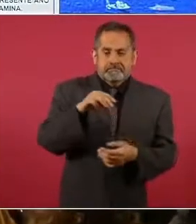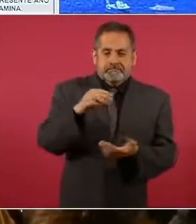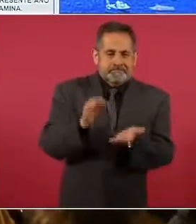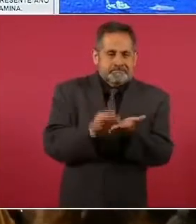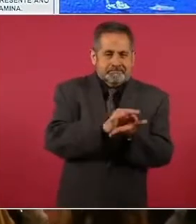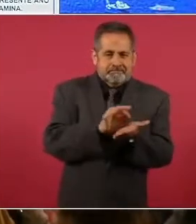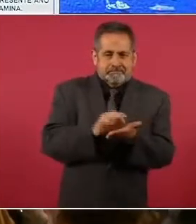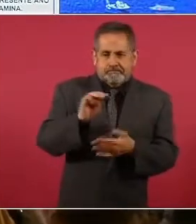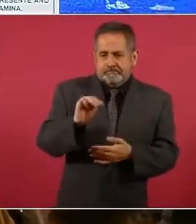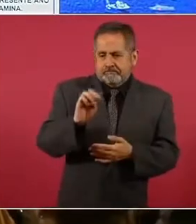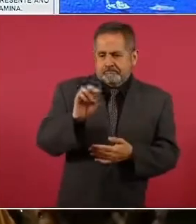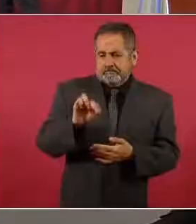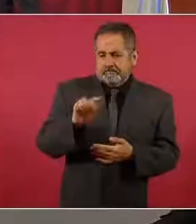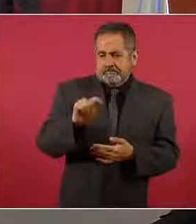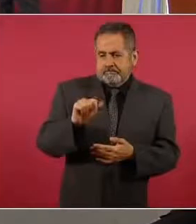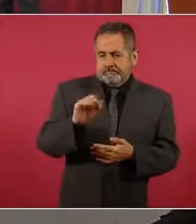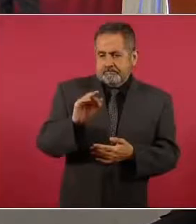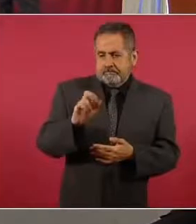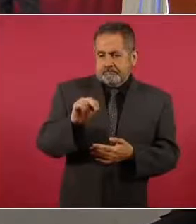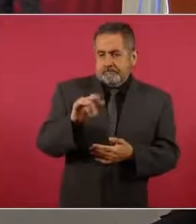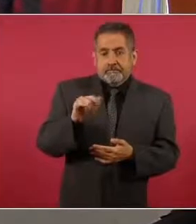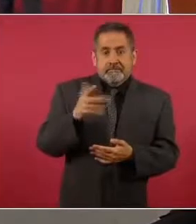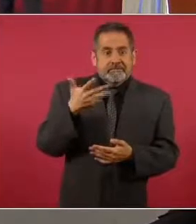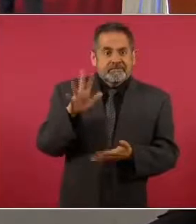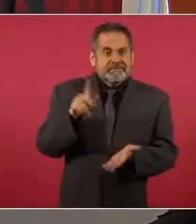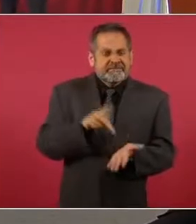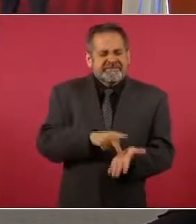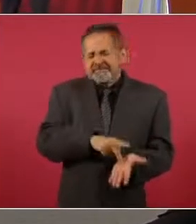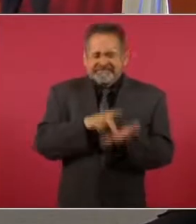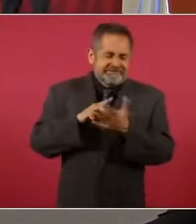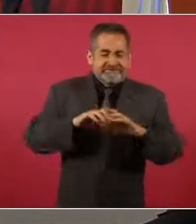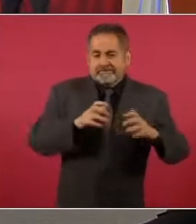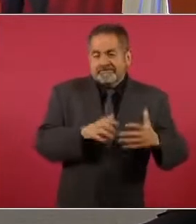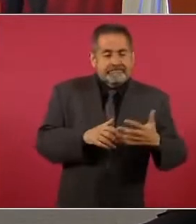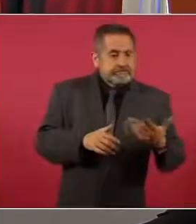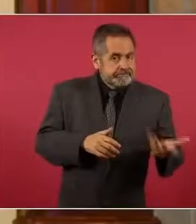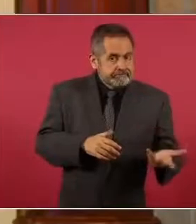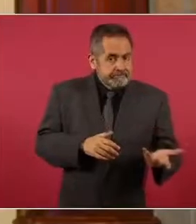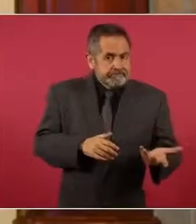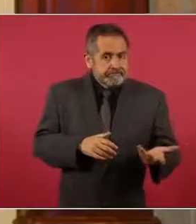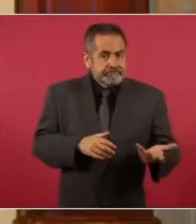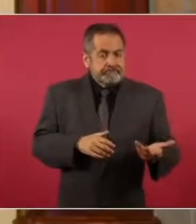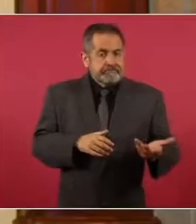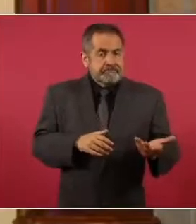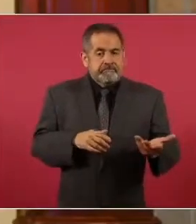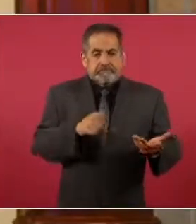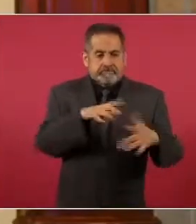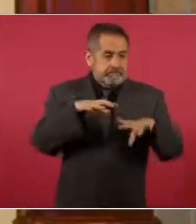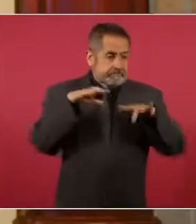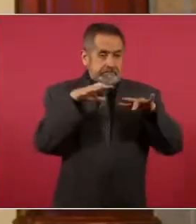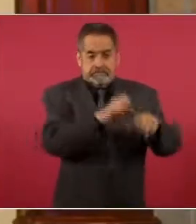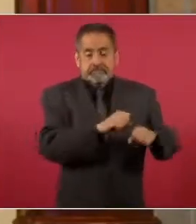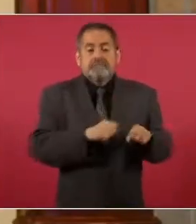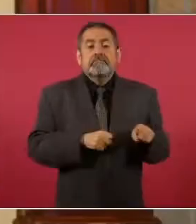metanfetaminas, 10 toneladas de metanfetamina. Sin embargo, al verse ya detenidos,